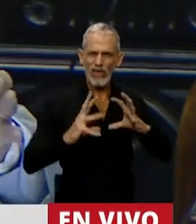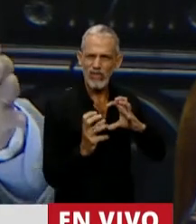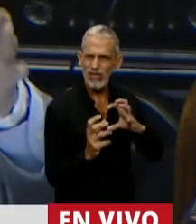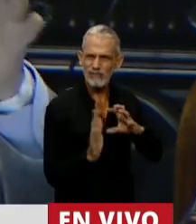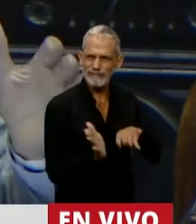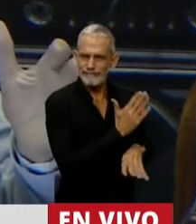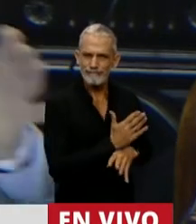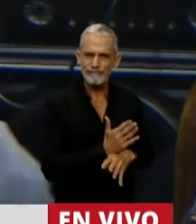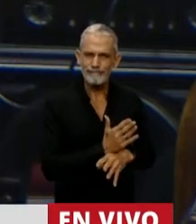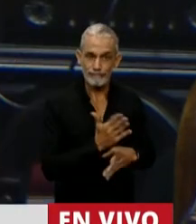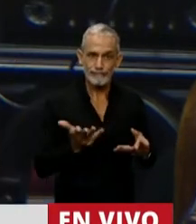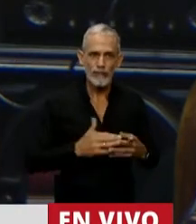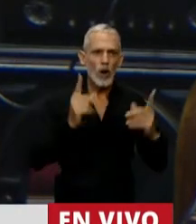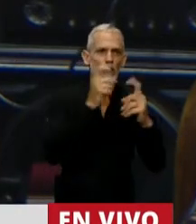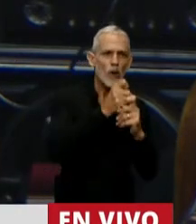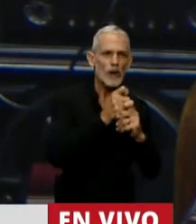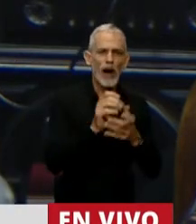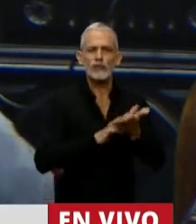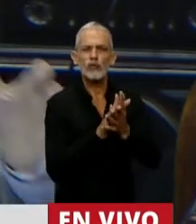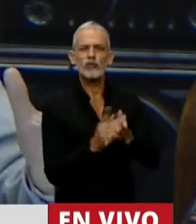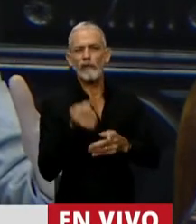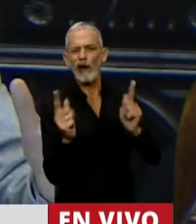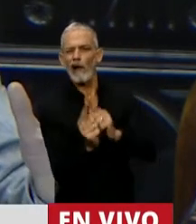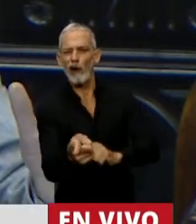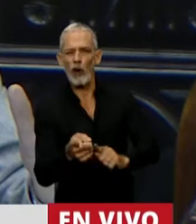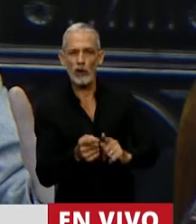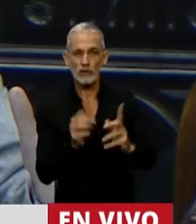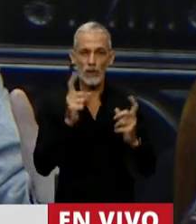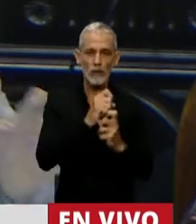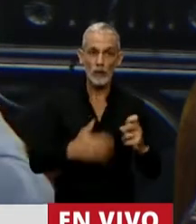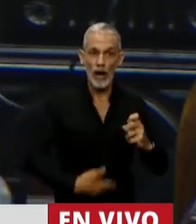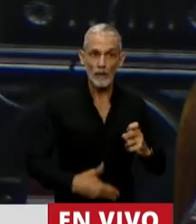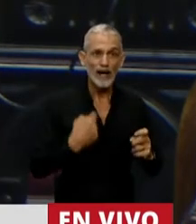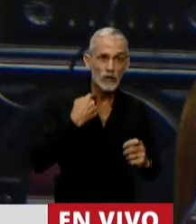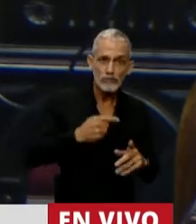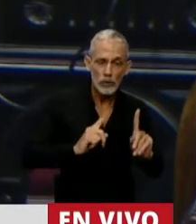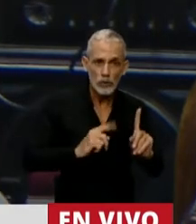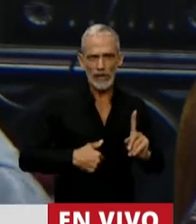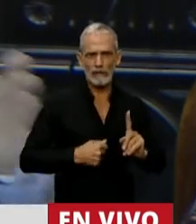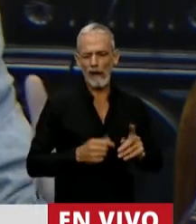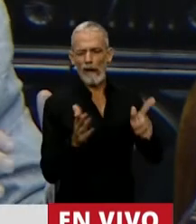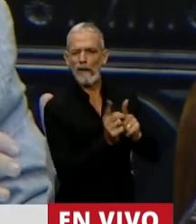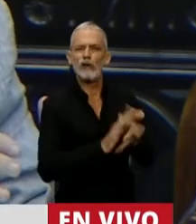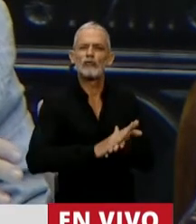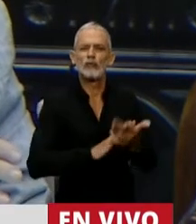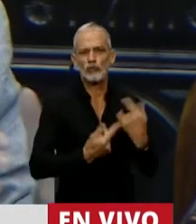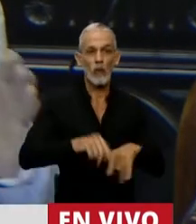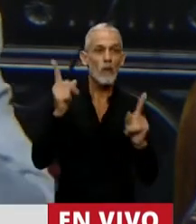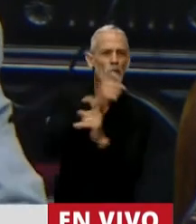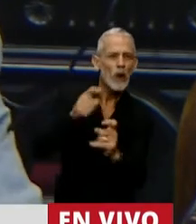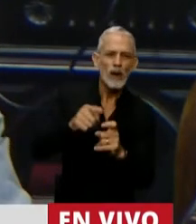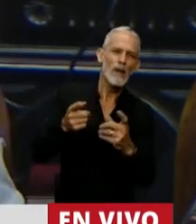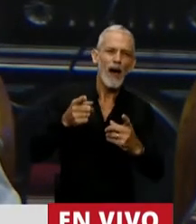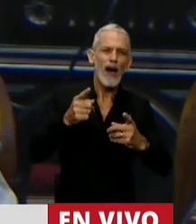los argentinos, ante cada problema un atajo. El problema de un embarazo no deseado, el atajo. El problema sanitario,